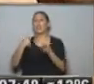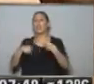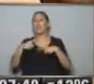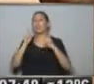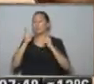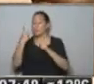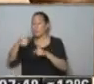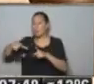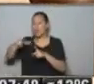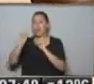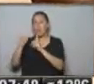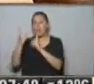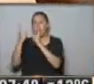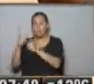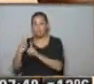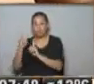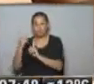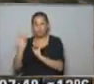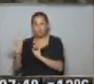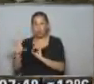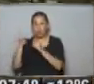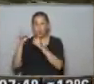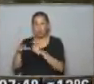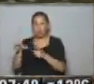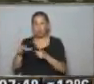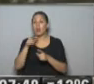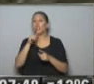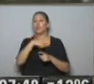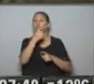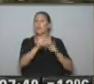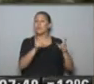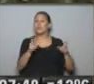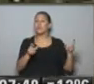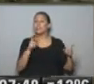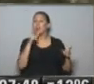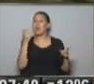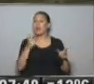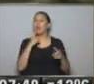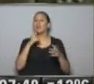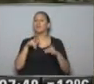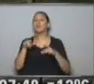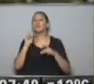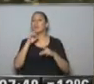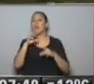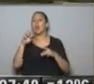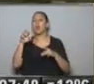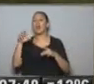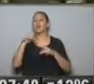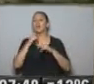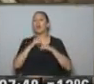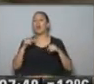dependencia además solicitó que los vecinos que ya tienen el beneficio del programa ciudadanía porteña puedan acceder también